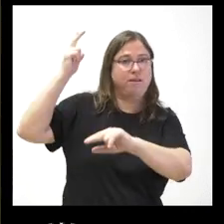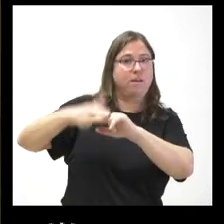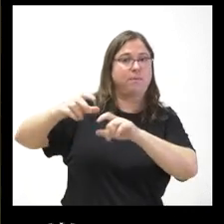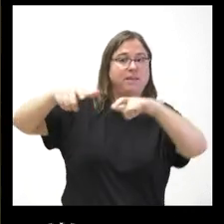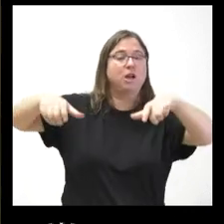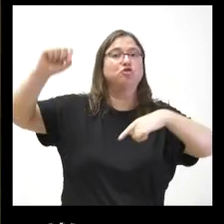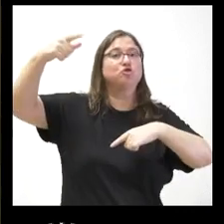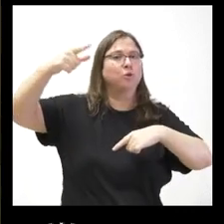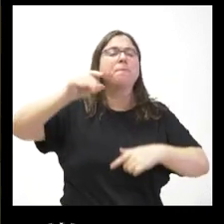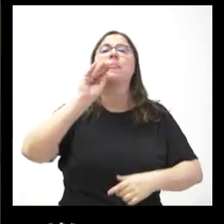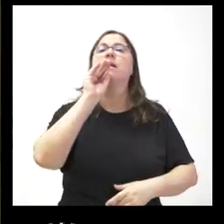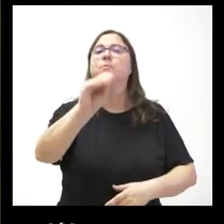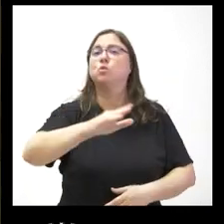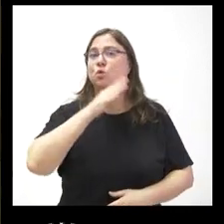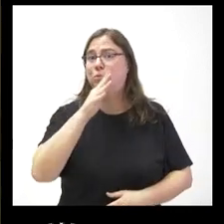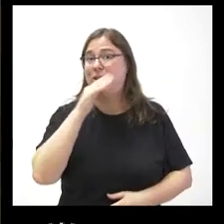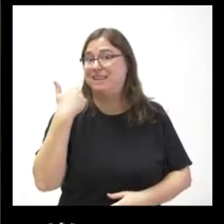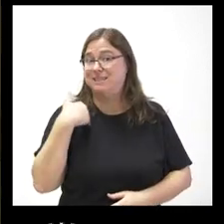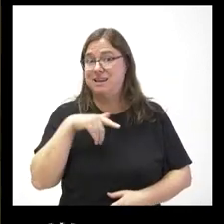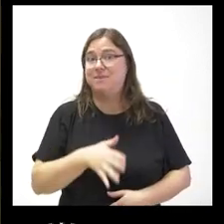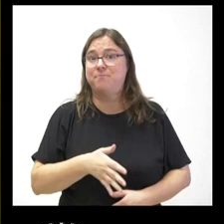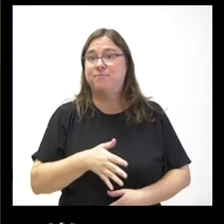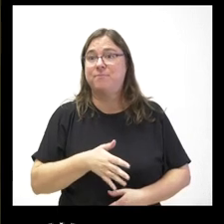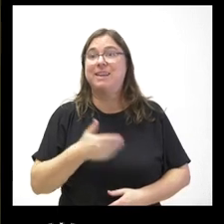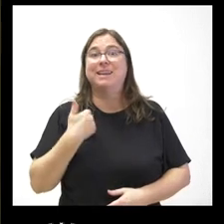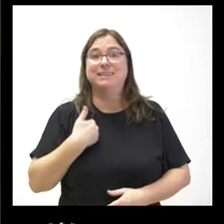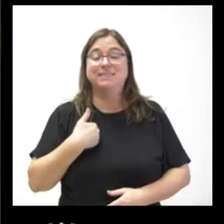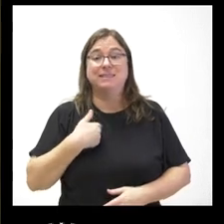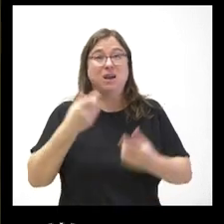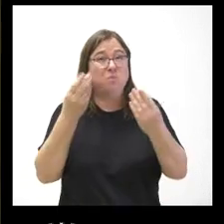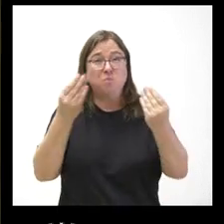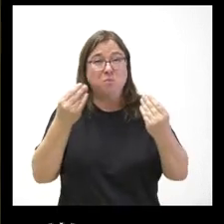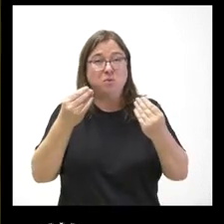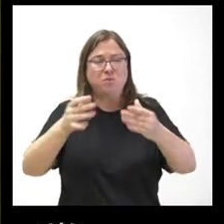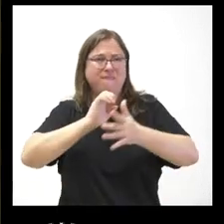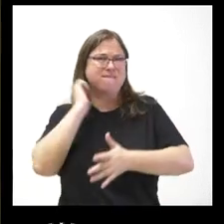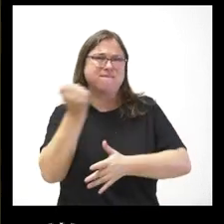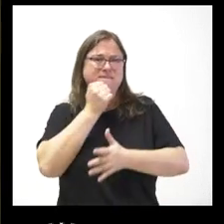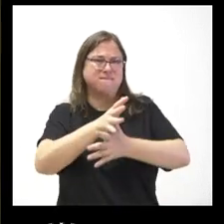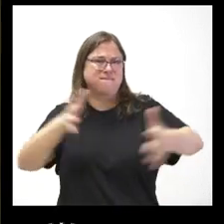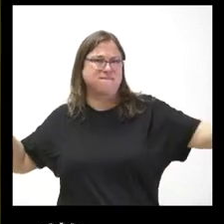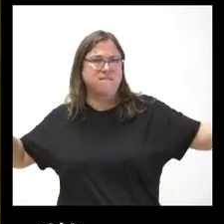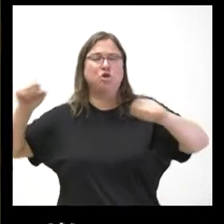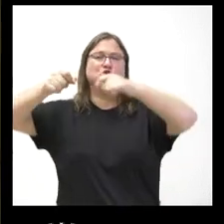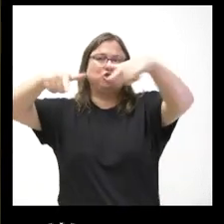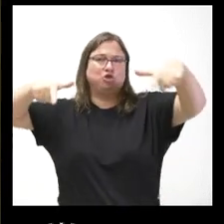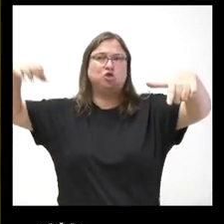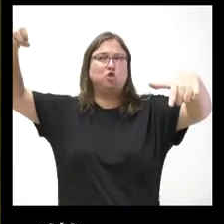preguntamos porque a estas alturas ya ya hay muchos parques solares Macro parques solares que están